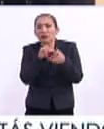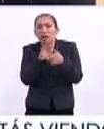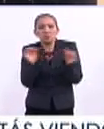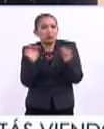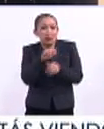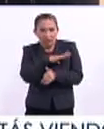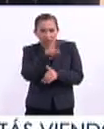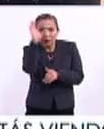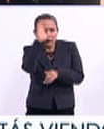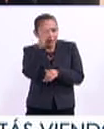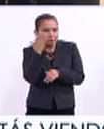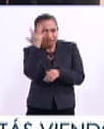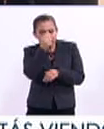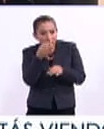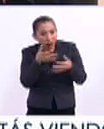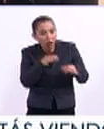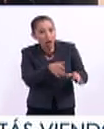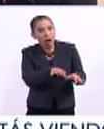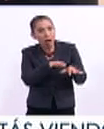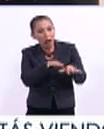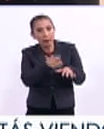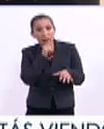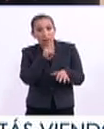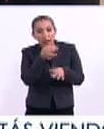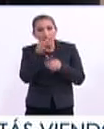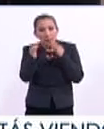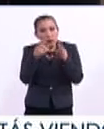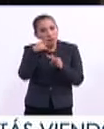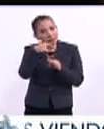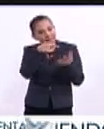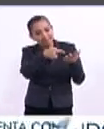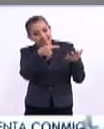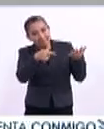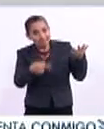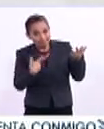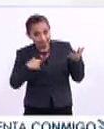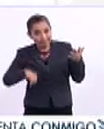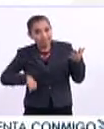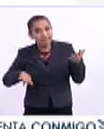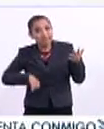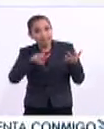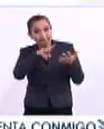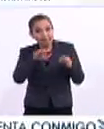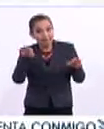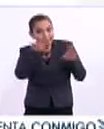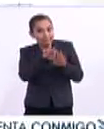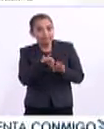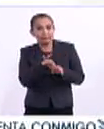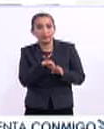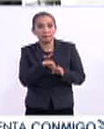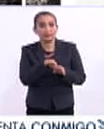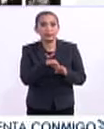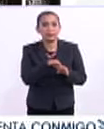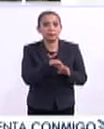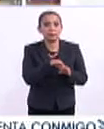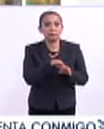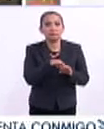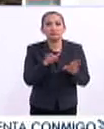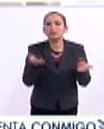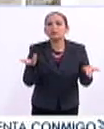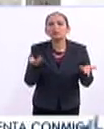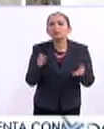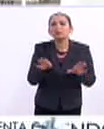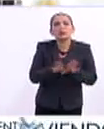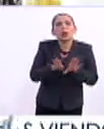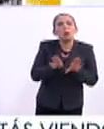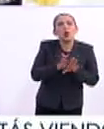historias fascinantes y que además te van informando de cuestiones quizá relevantes. Y cómo,